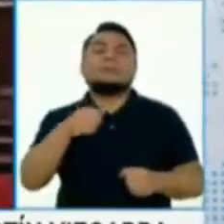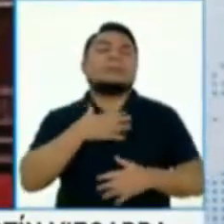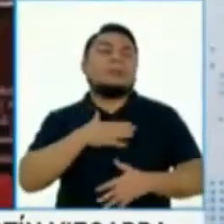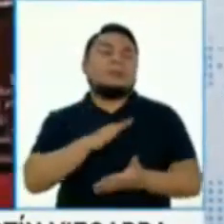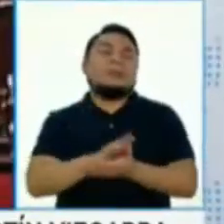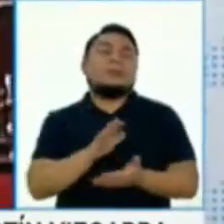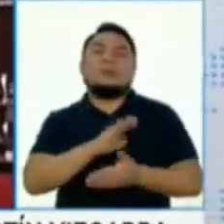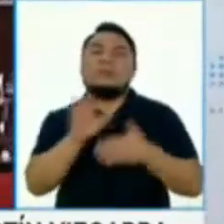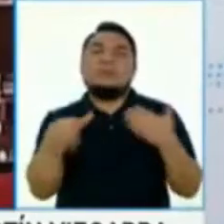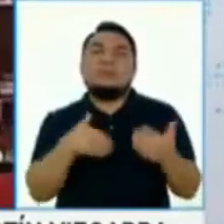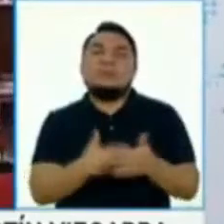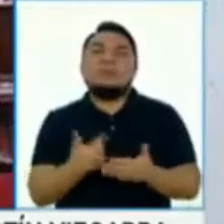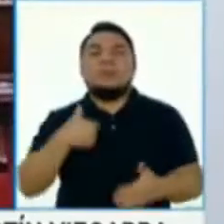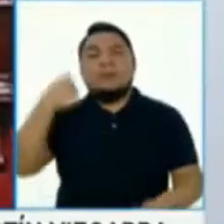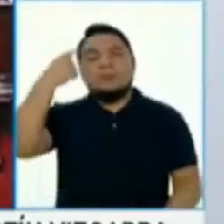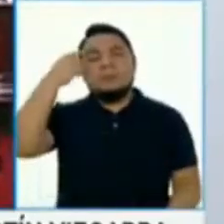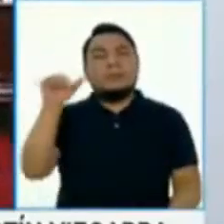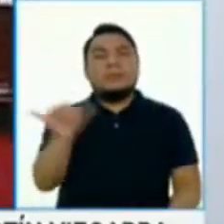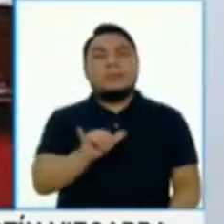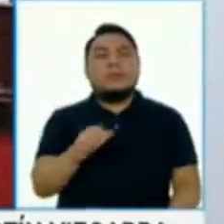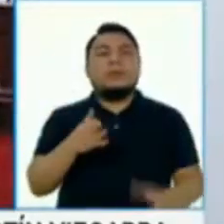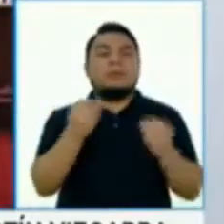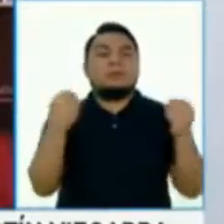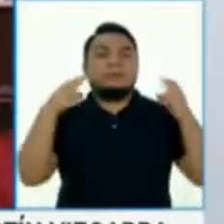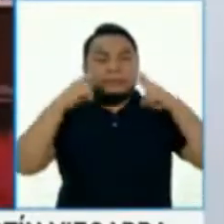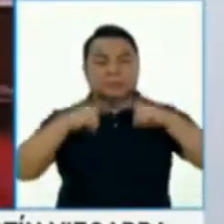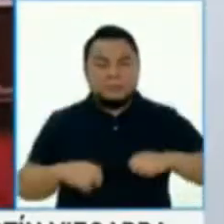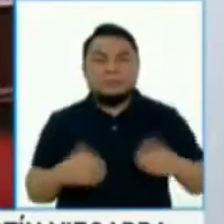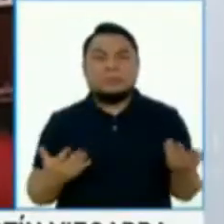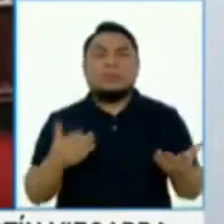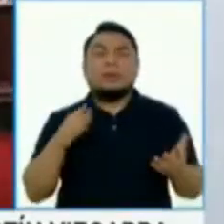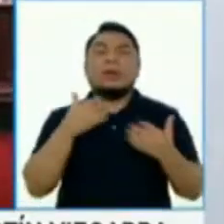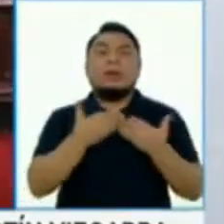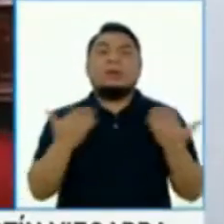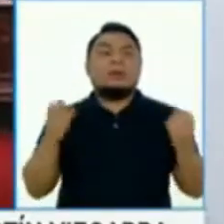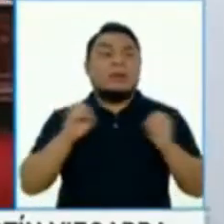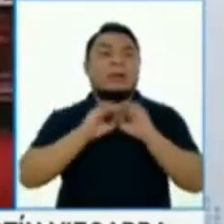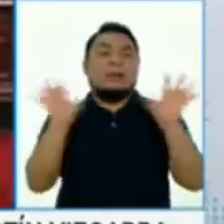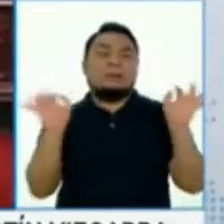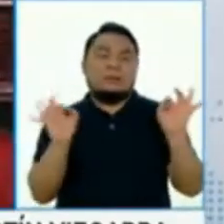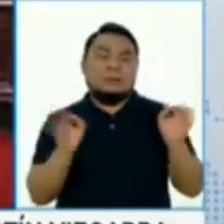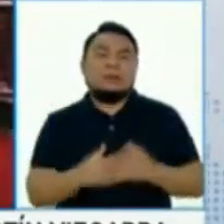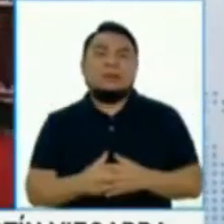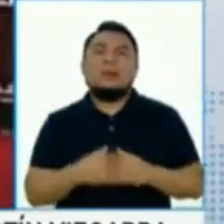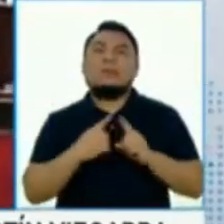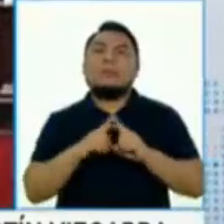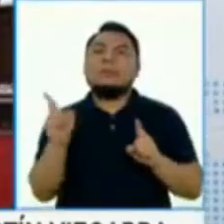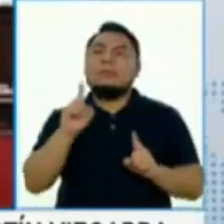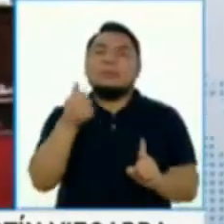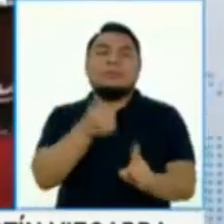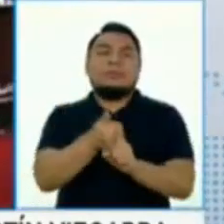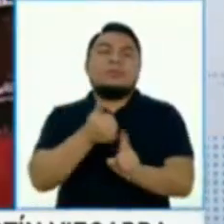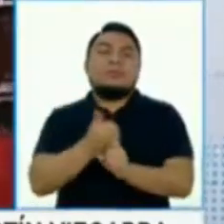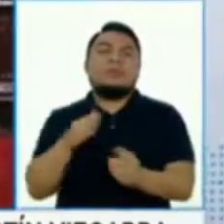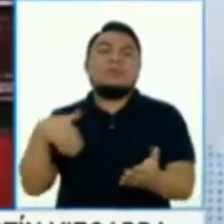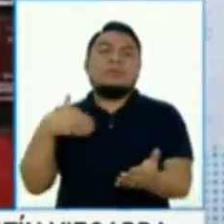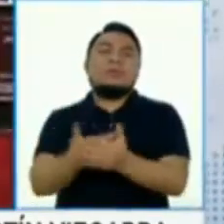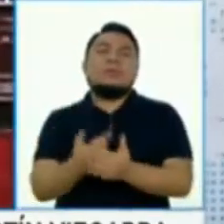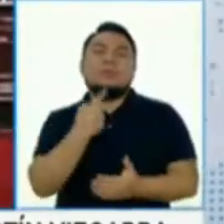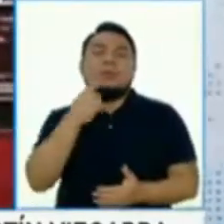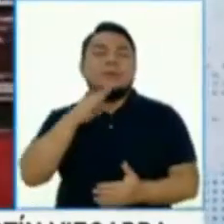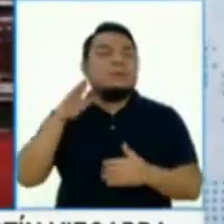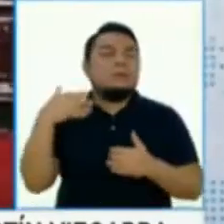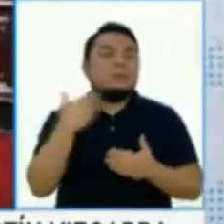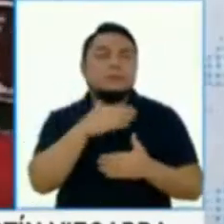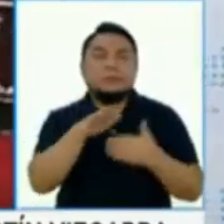por todo yo pienso igual hay mucho por investigar aún las cosas más tan planas pero no nos correspondía ayudará aún en